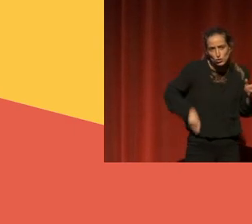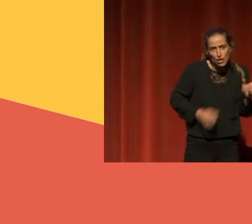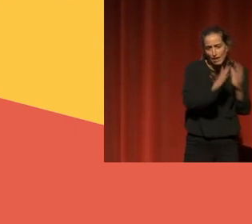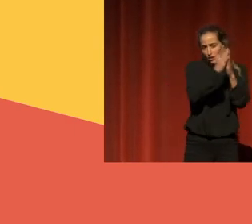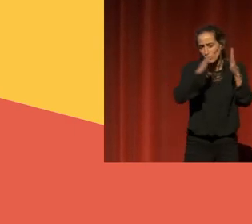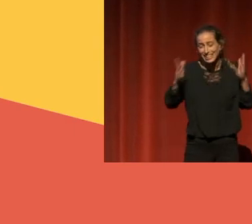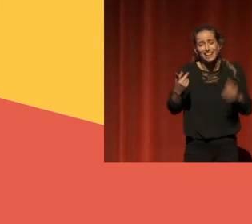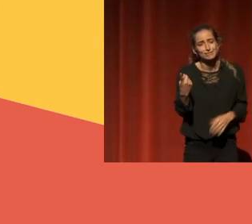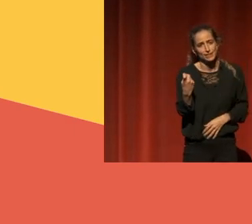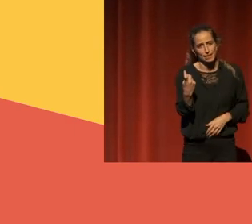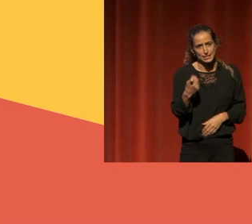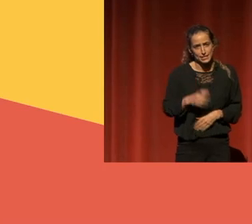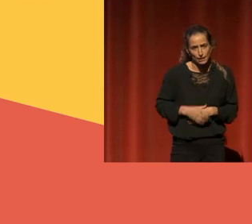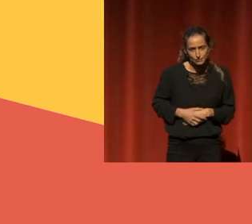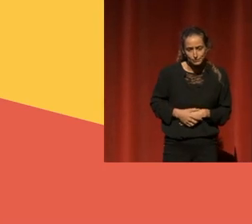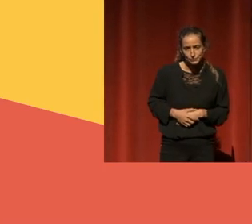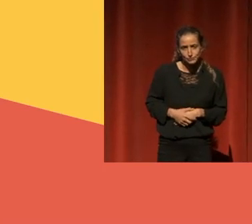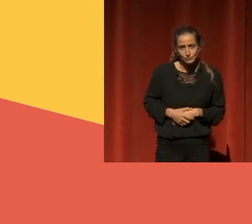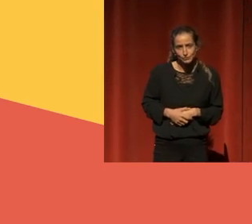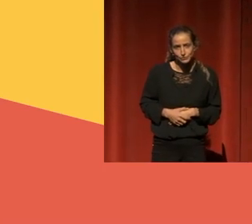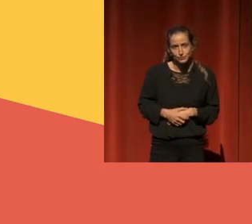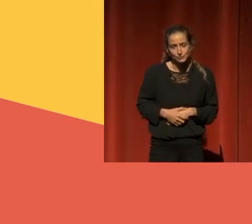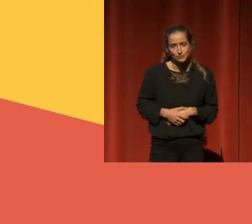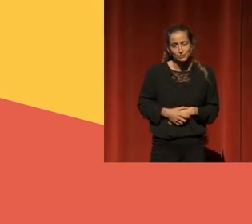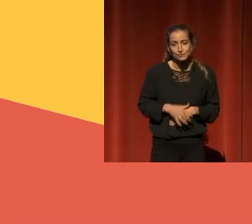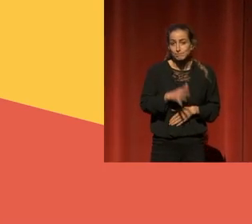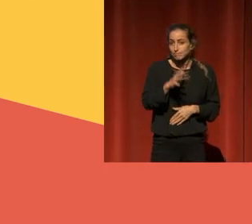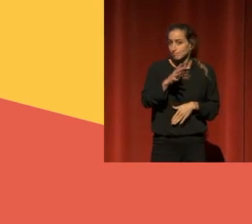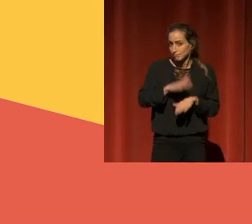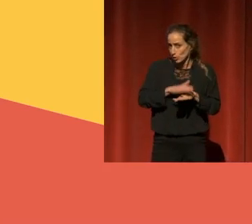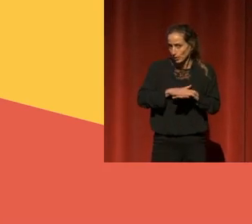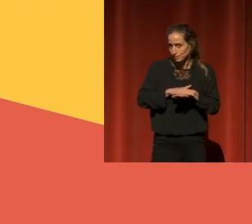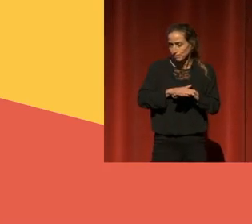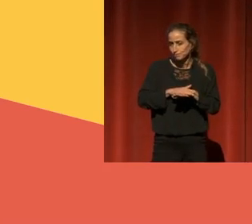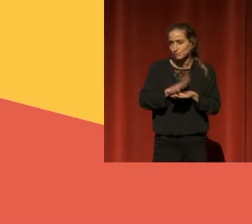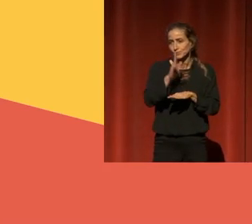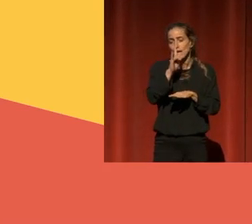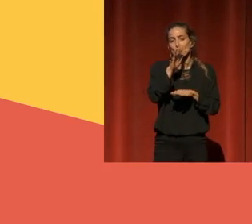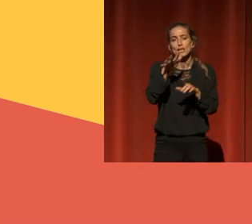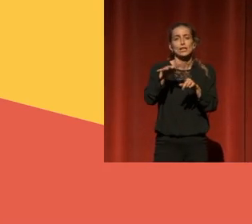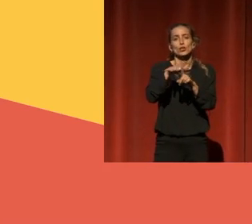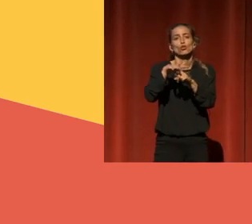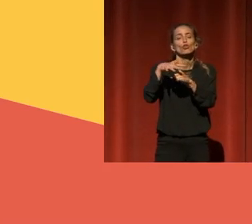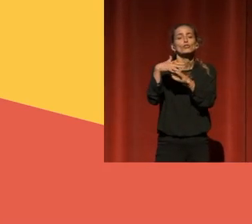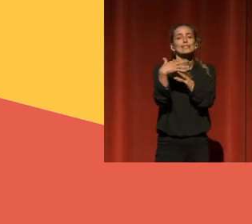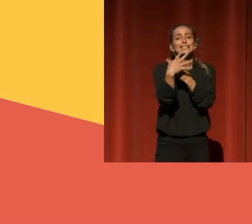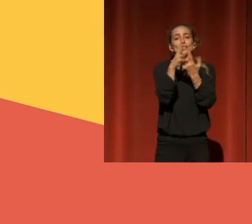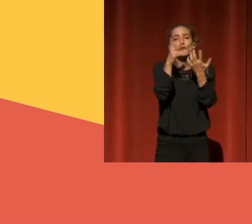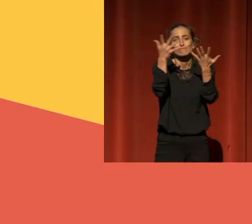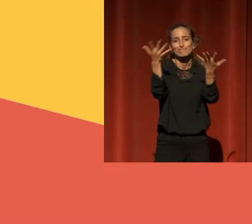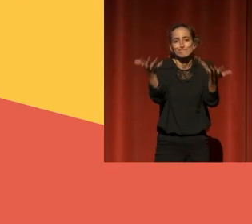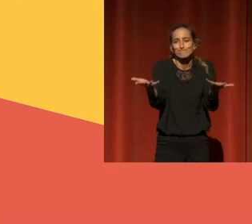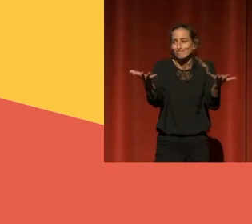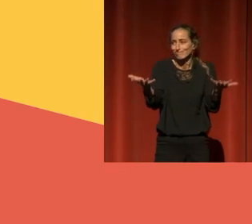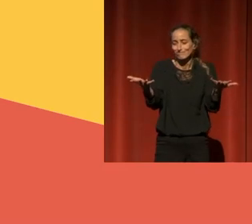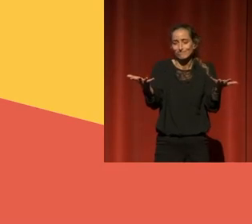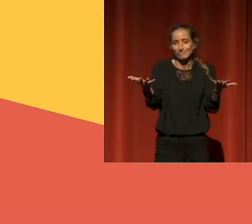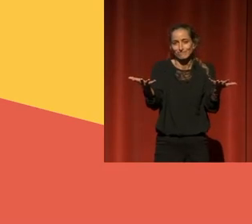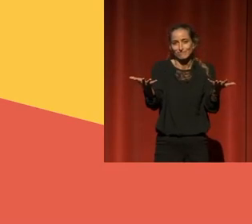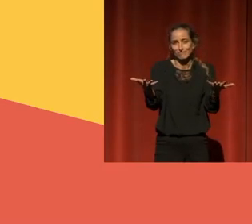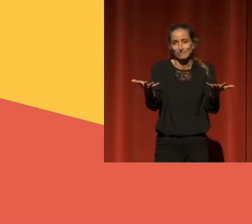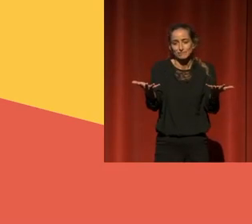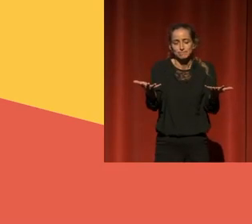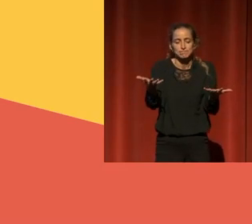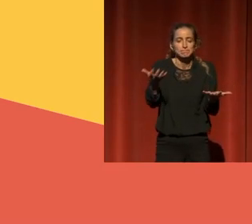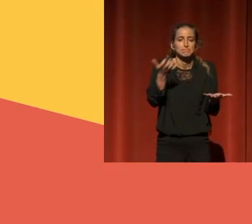bibliotecas Por qué bueno estamos en un contexto actual de que sin ningún